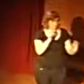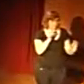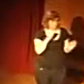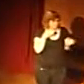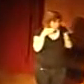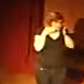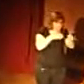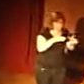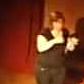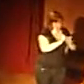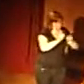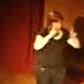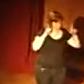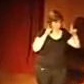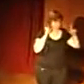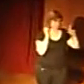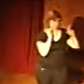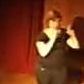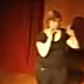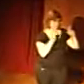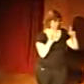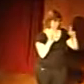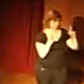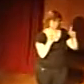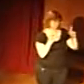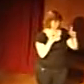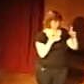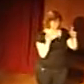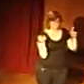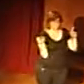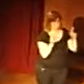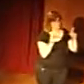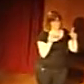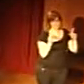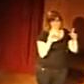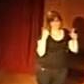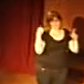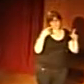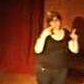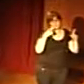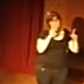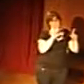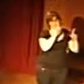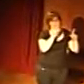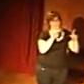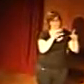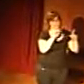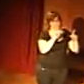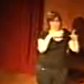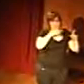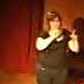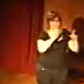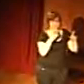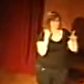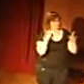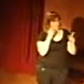protagonismo central de esta de esta charla no puede ser de otra manera que lo sea Genaro Pérez villamil pero han tenido ustedes una conferencia sobre este artista